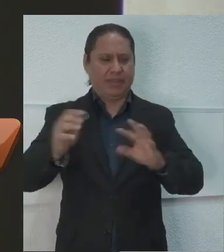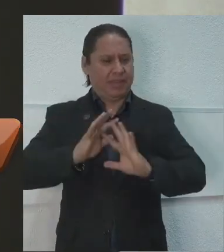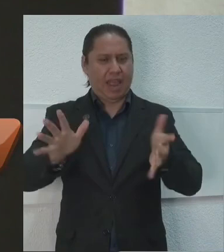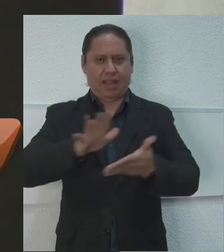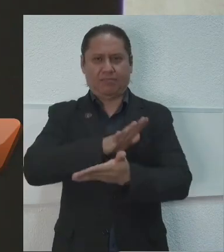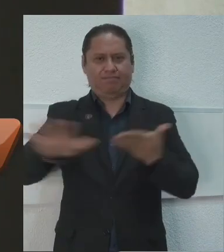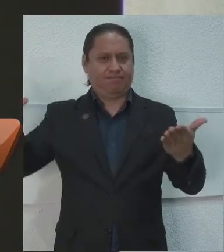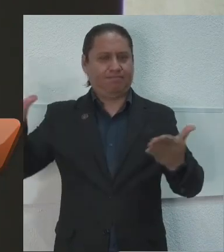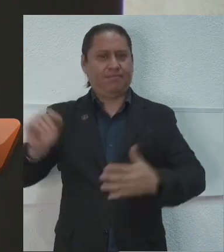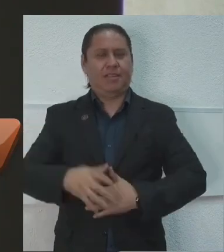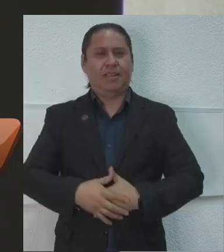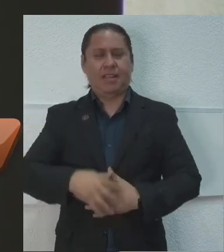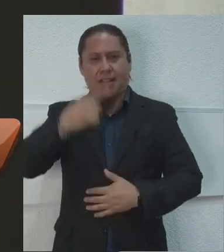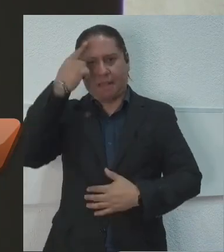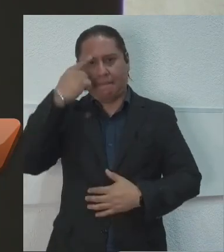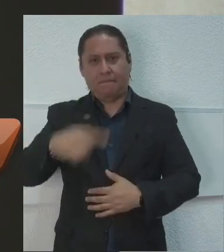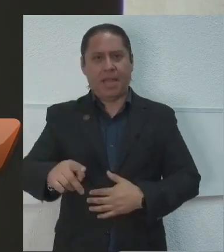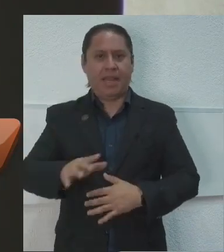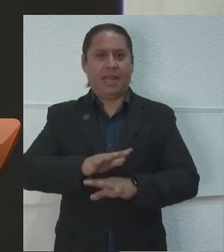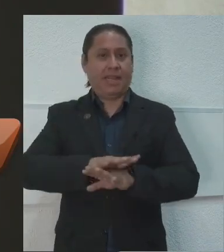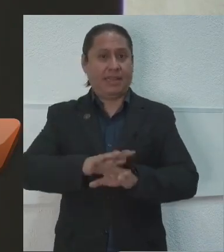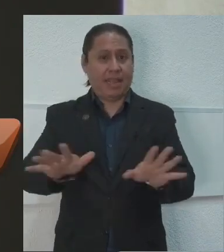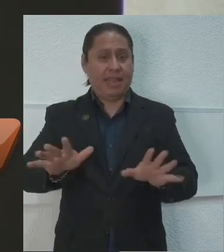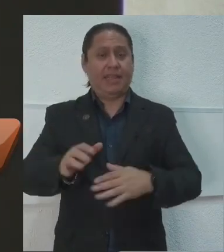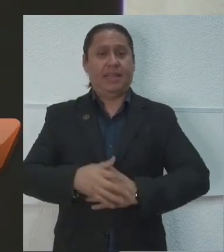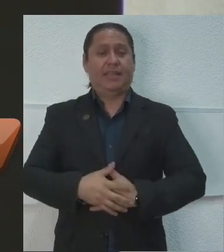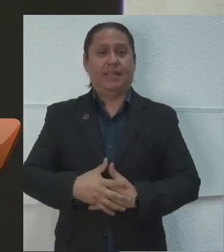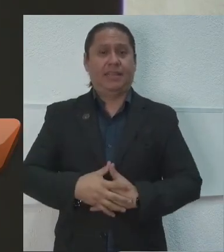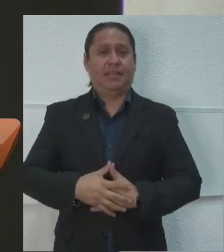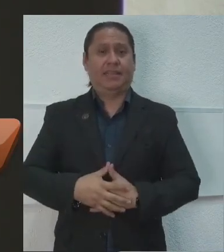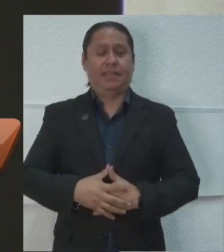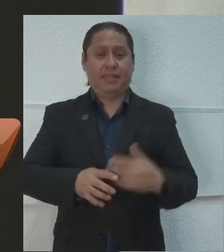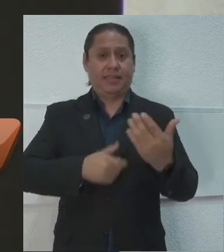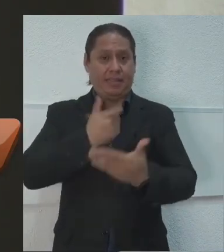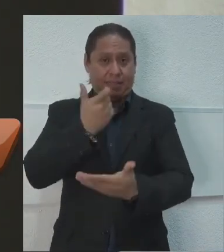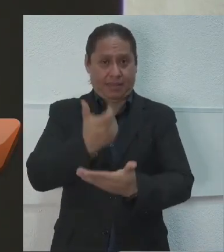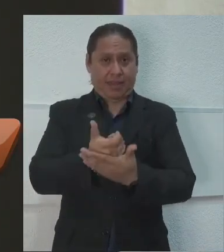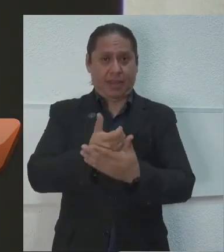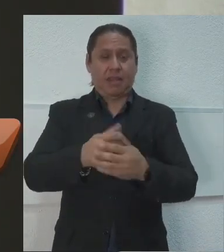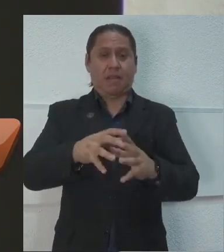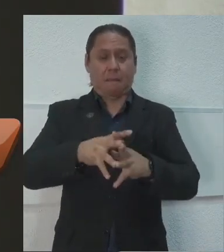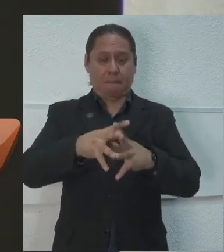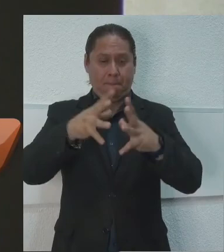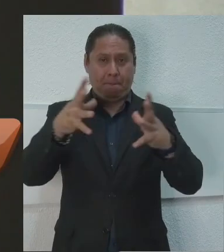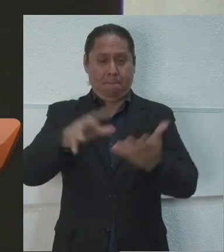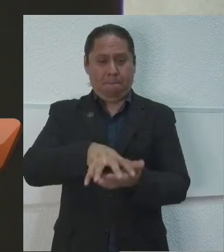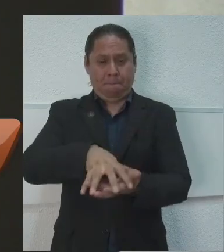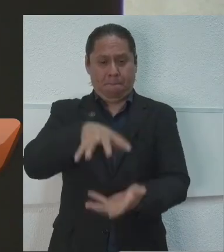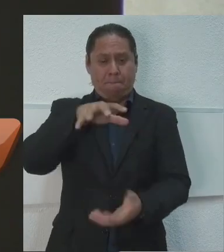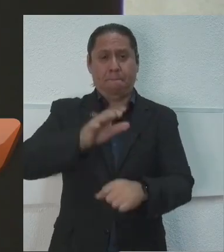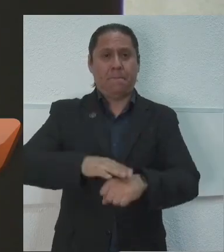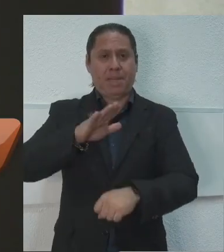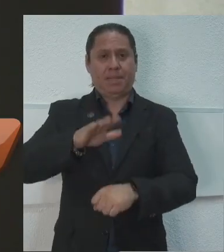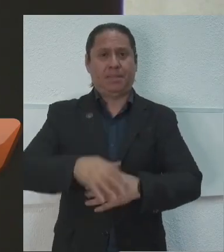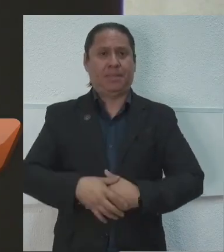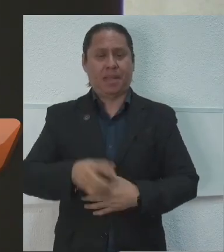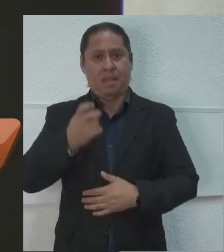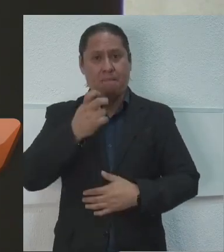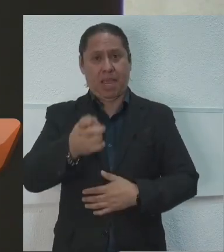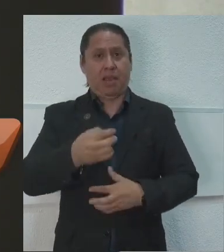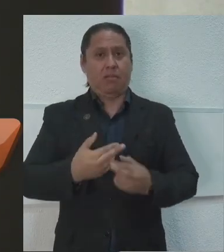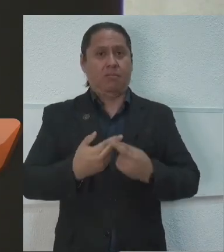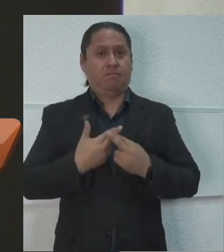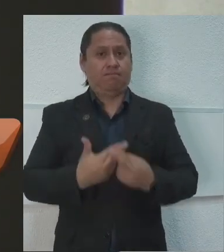órganos para que se abarate en dinero la democracia, pero que se